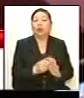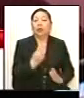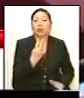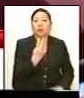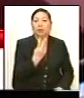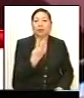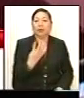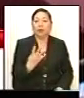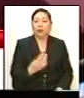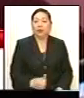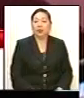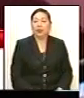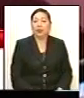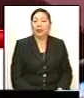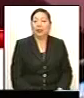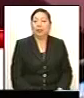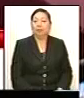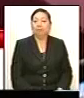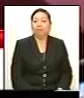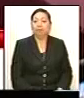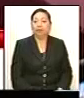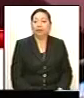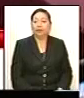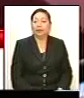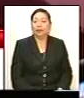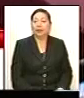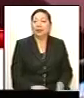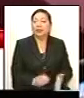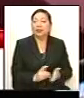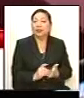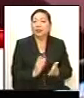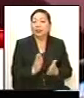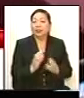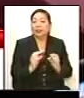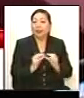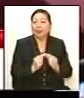1224, en ese sentido, la decisión